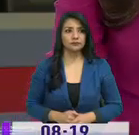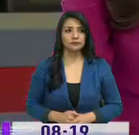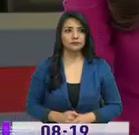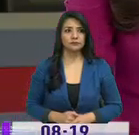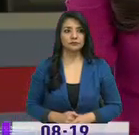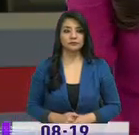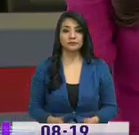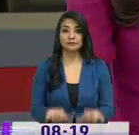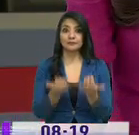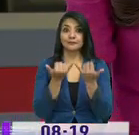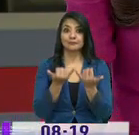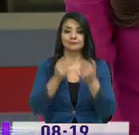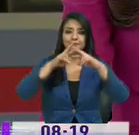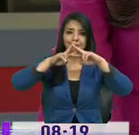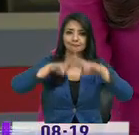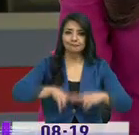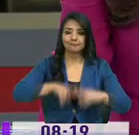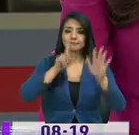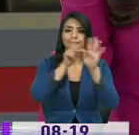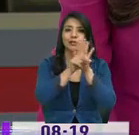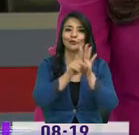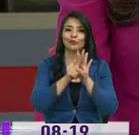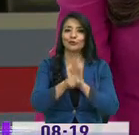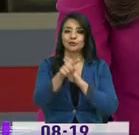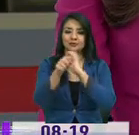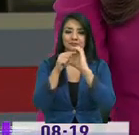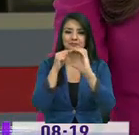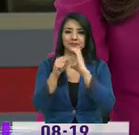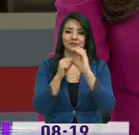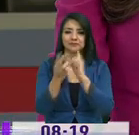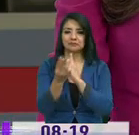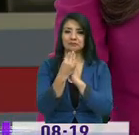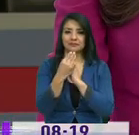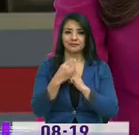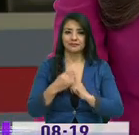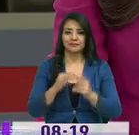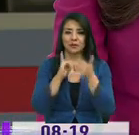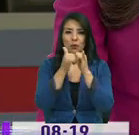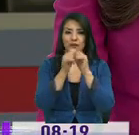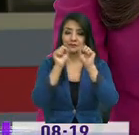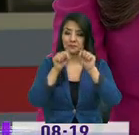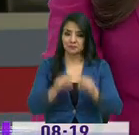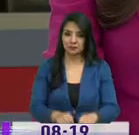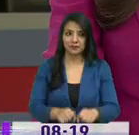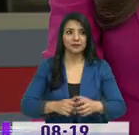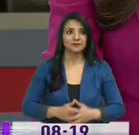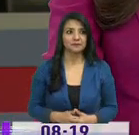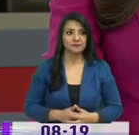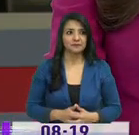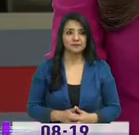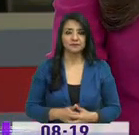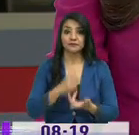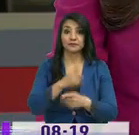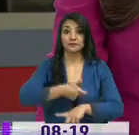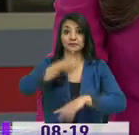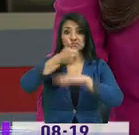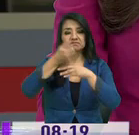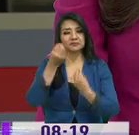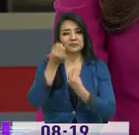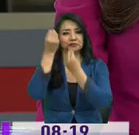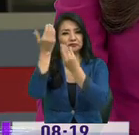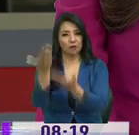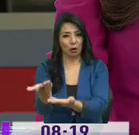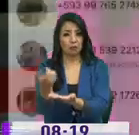es momento de revisar todas aquellas denuncias que usted nos ha hecho llegar a través de nuestro WhatsApp para que nosotros, a través de las autoridades, por supuesto, le